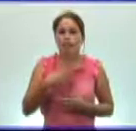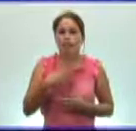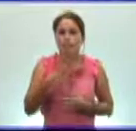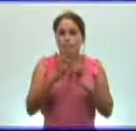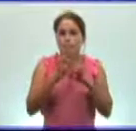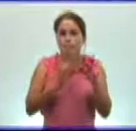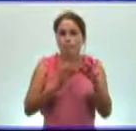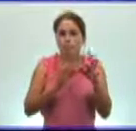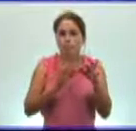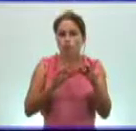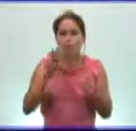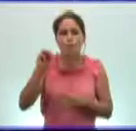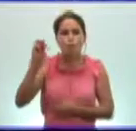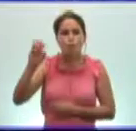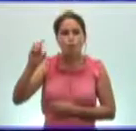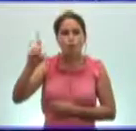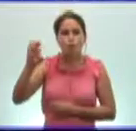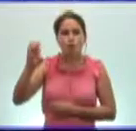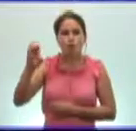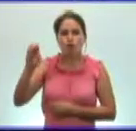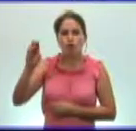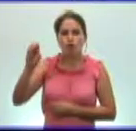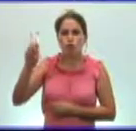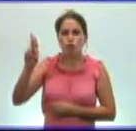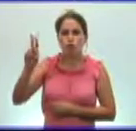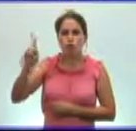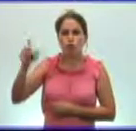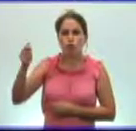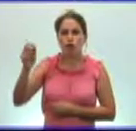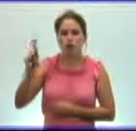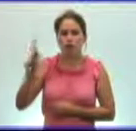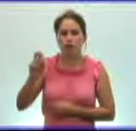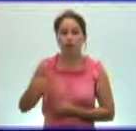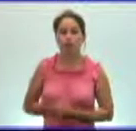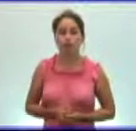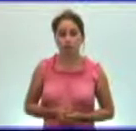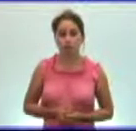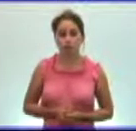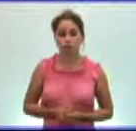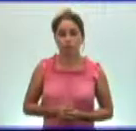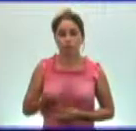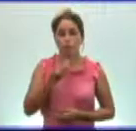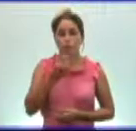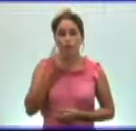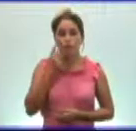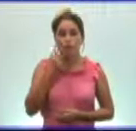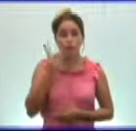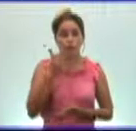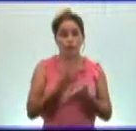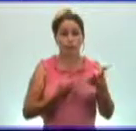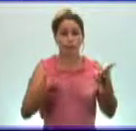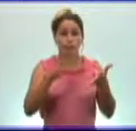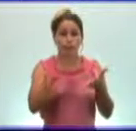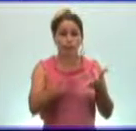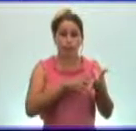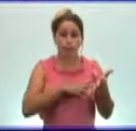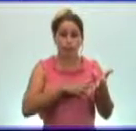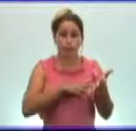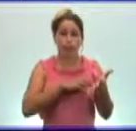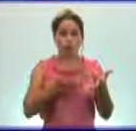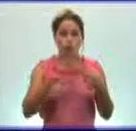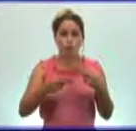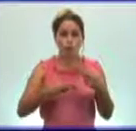y el enlace que presenta es covalente polar. Como pueden ver, a partir de esta tabla hemos hecho un